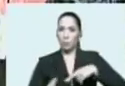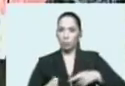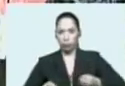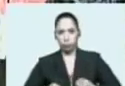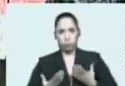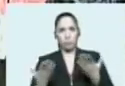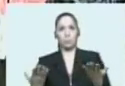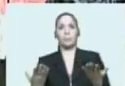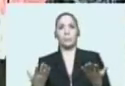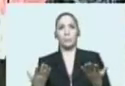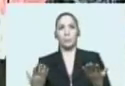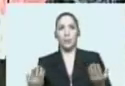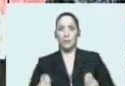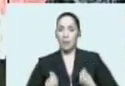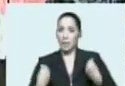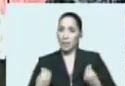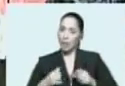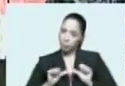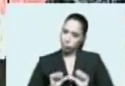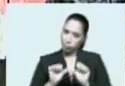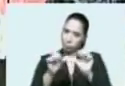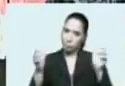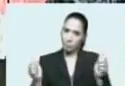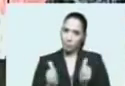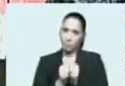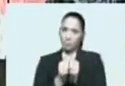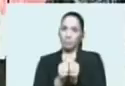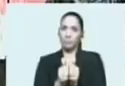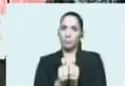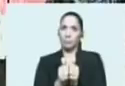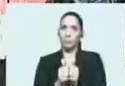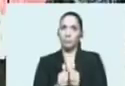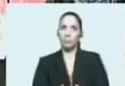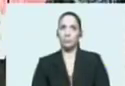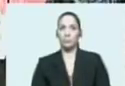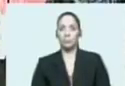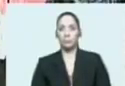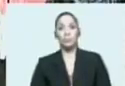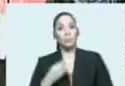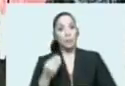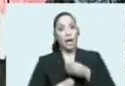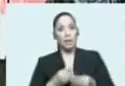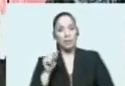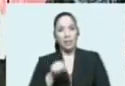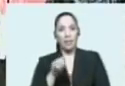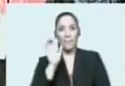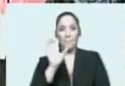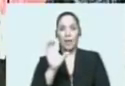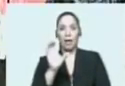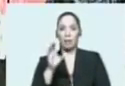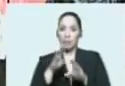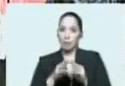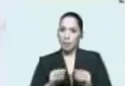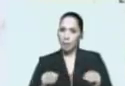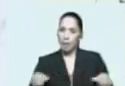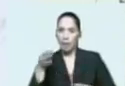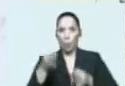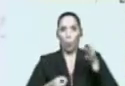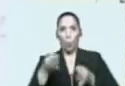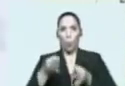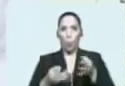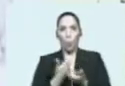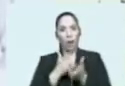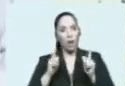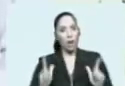vida y los que siguen acompañándonos por hacer de esta patria una tierra verdaderamente justa y